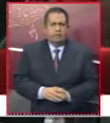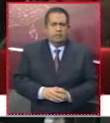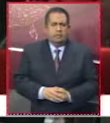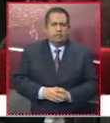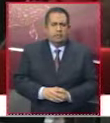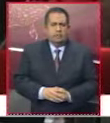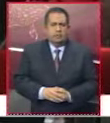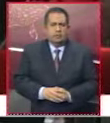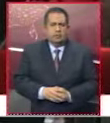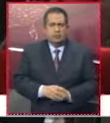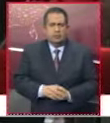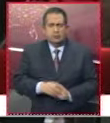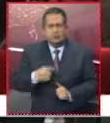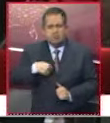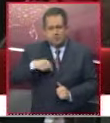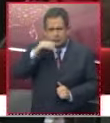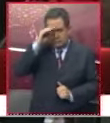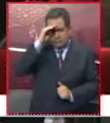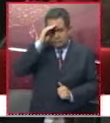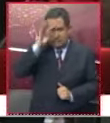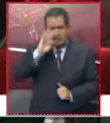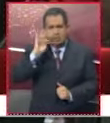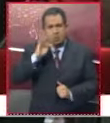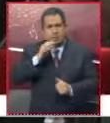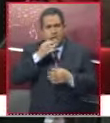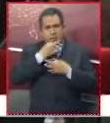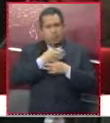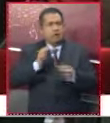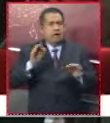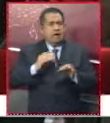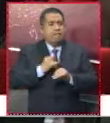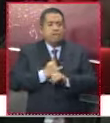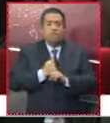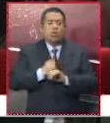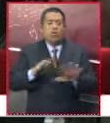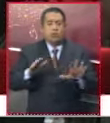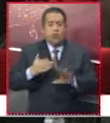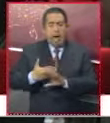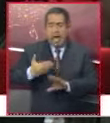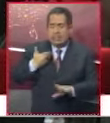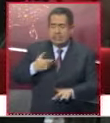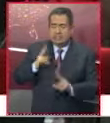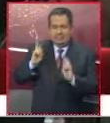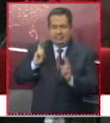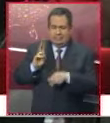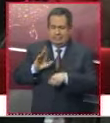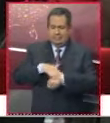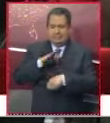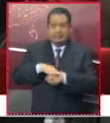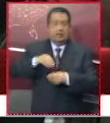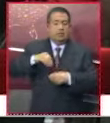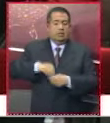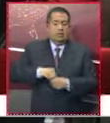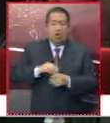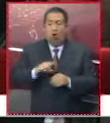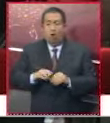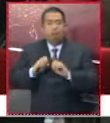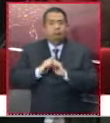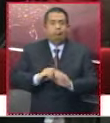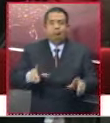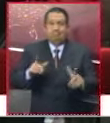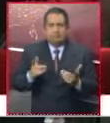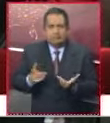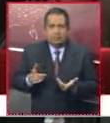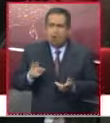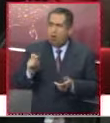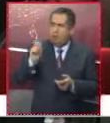Considerarse que en caso de advertirse la difusión indebida de información previamente clasificada o falta de diligencia de algún servidor